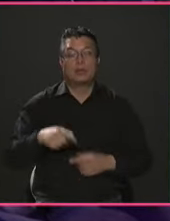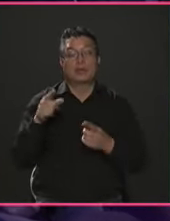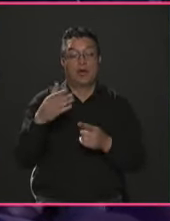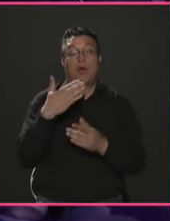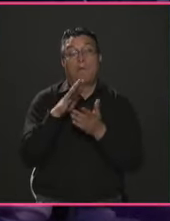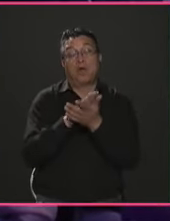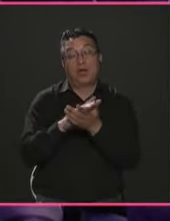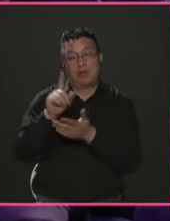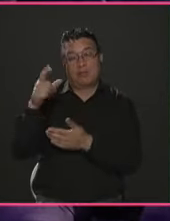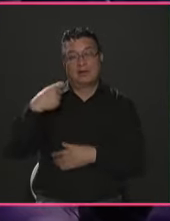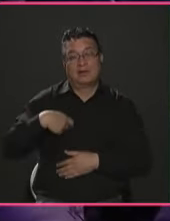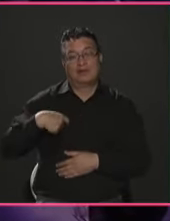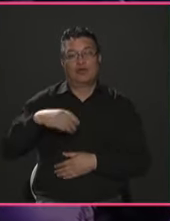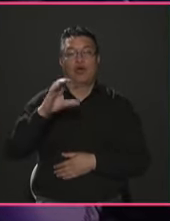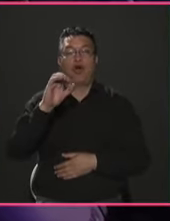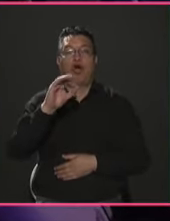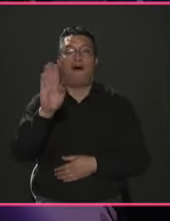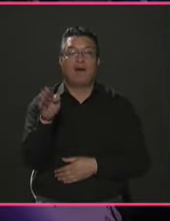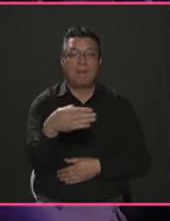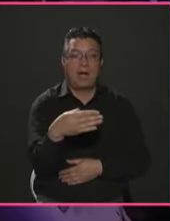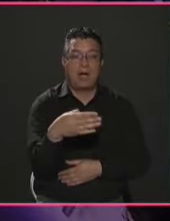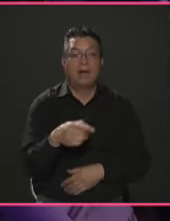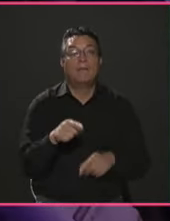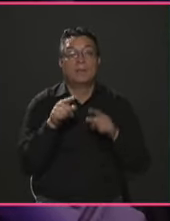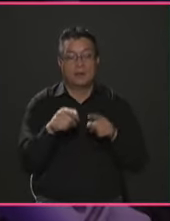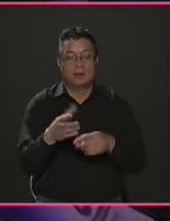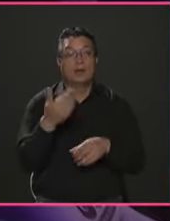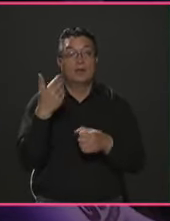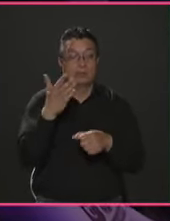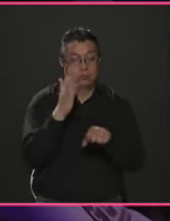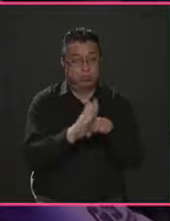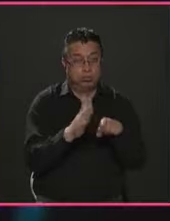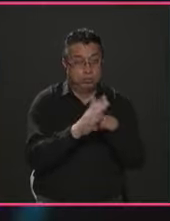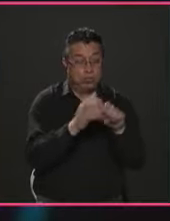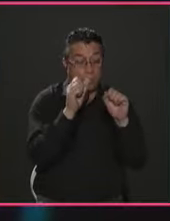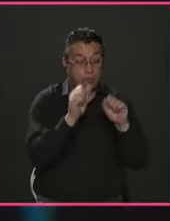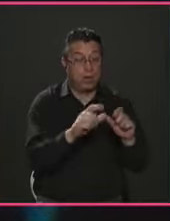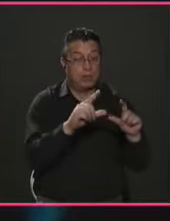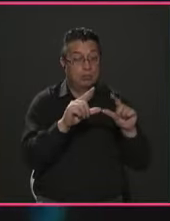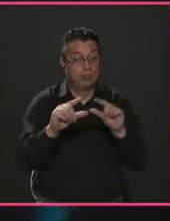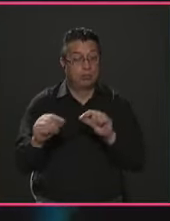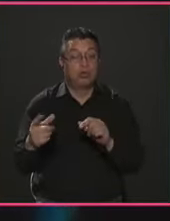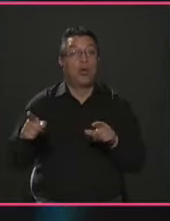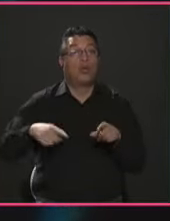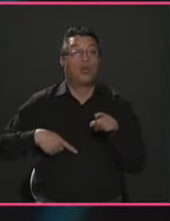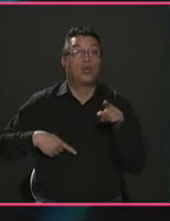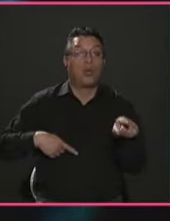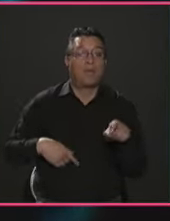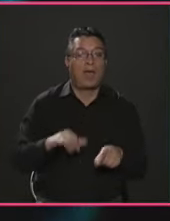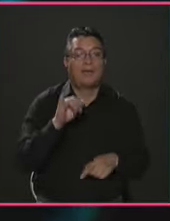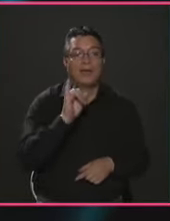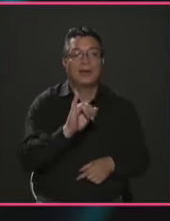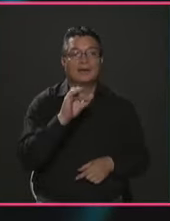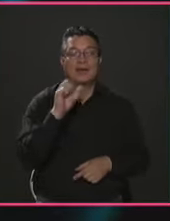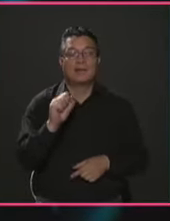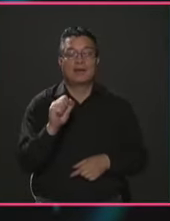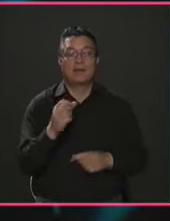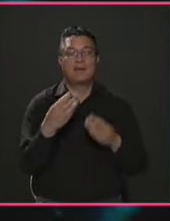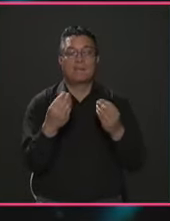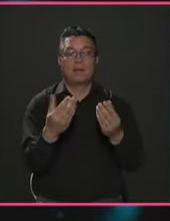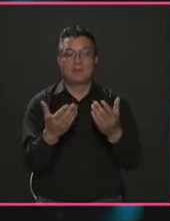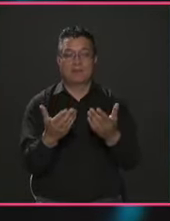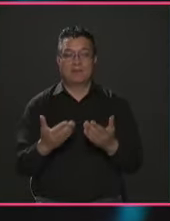eh Para crear herramientas de predicción de desempleo justamente frente a la Inteligencia artificial le damos la bienvenida con un